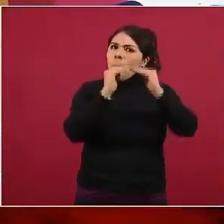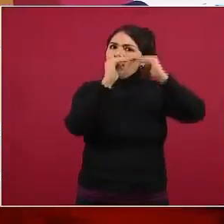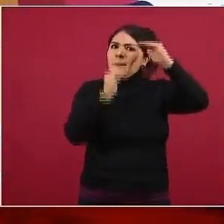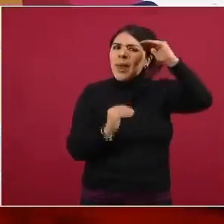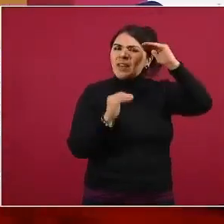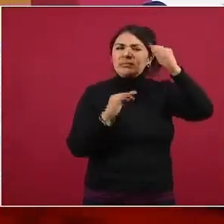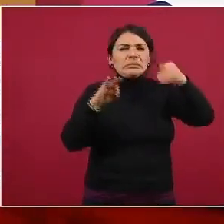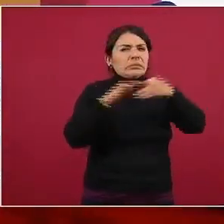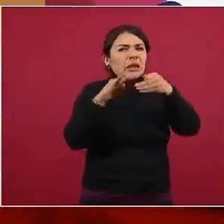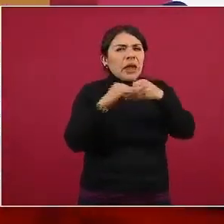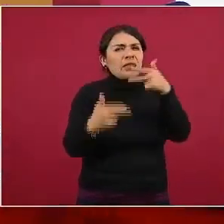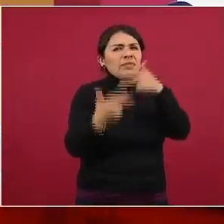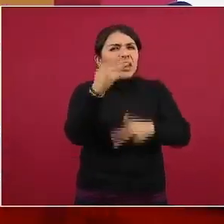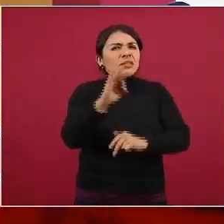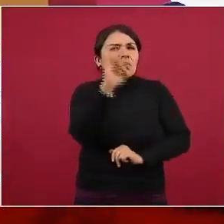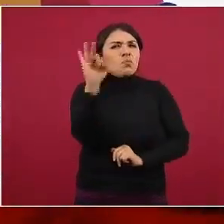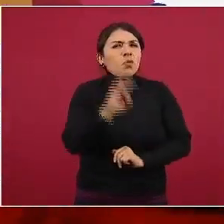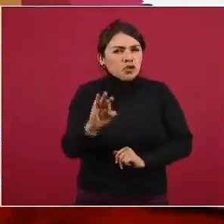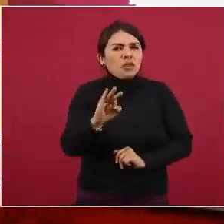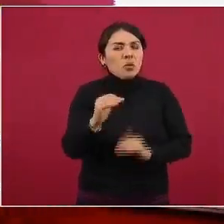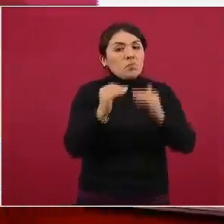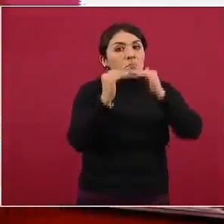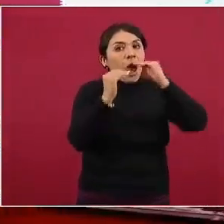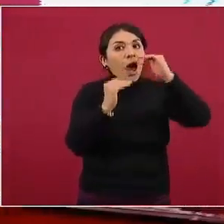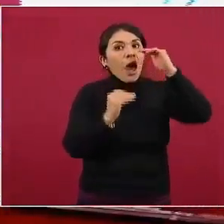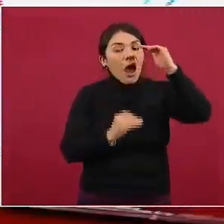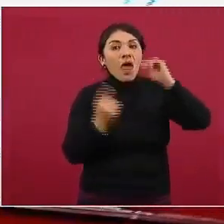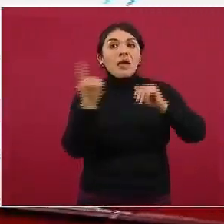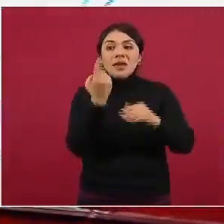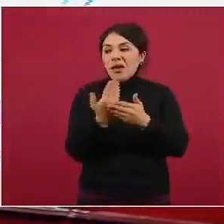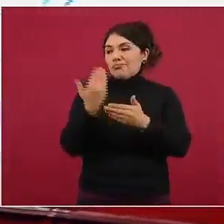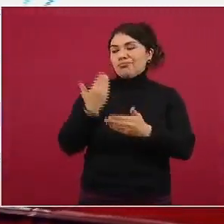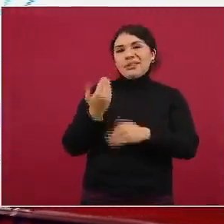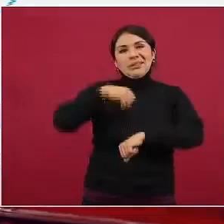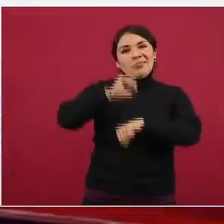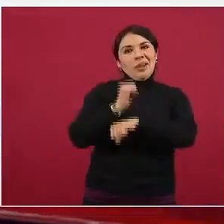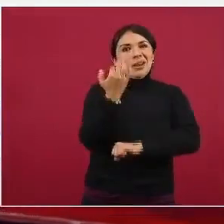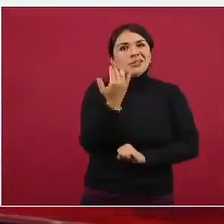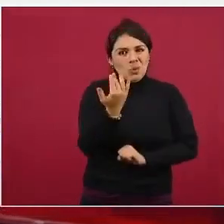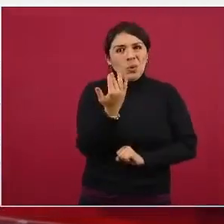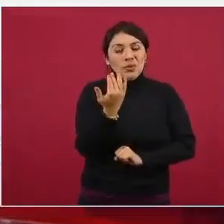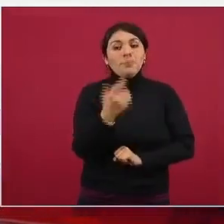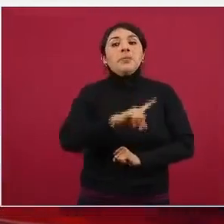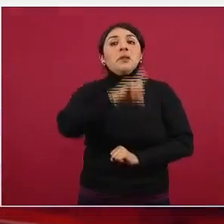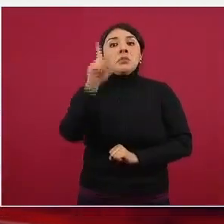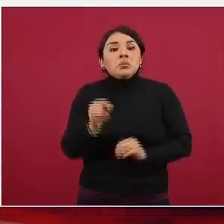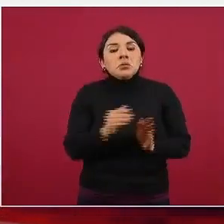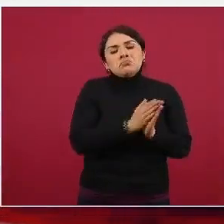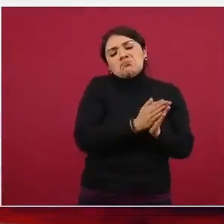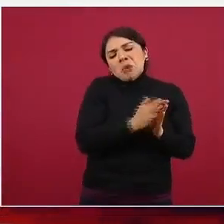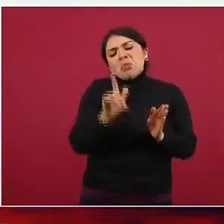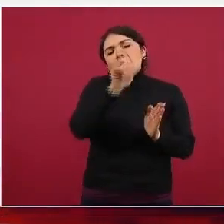de casi un 13% de disminución con respecto a la semana 50, y conforme ha ido